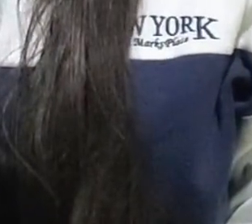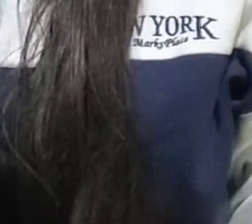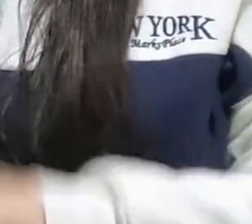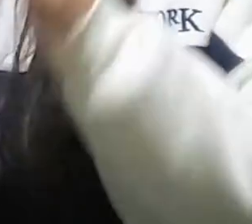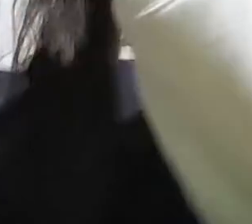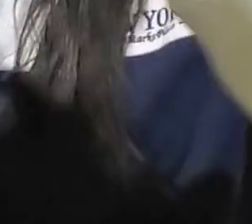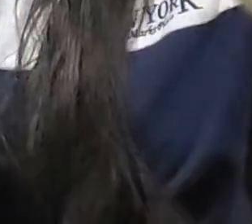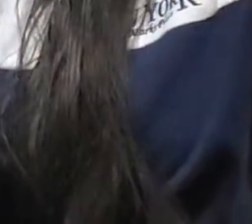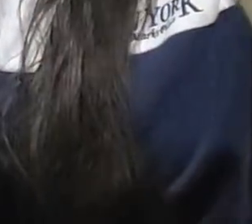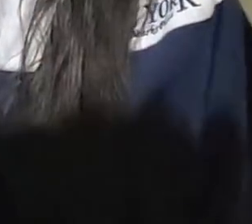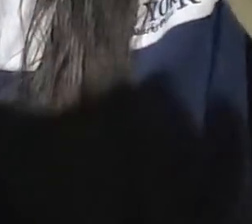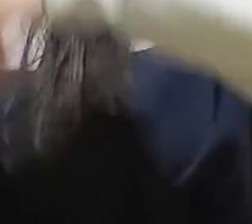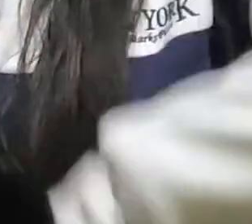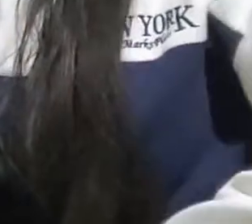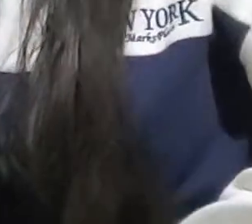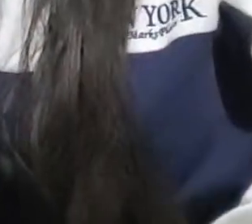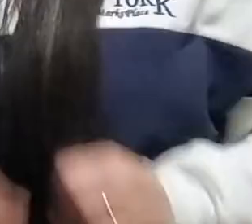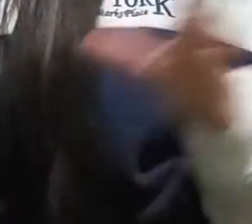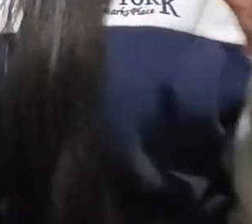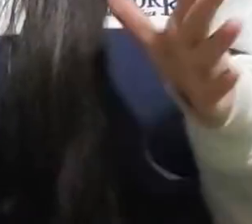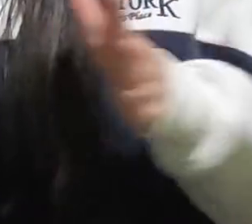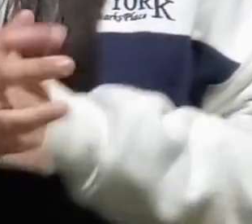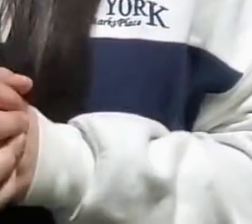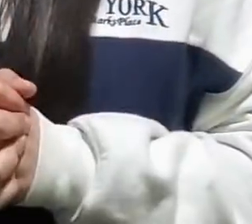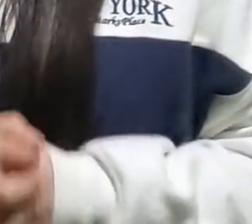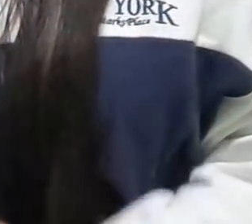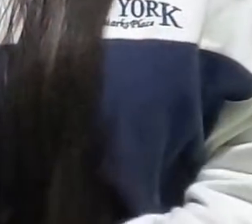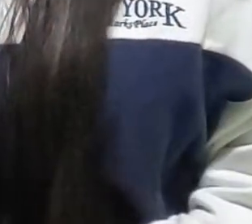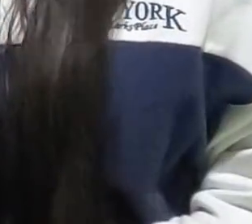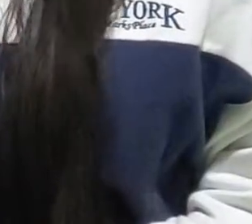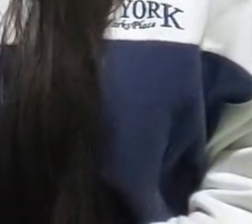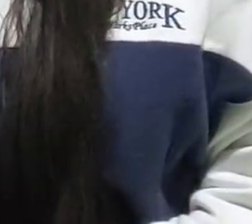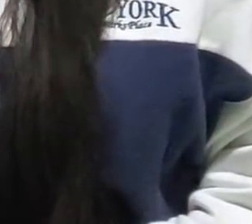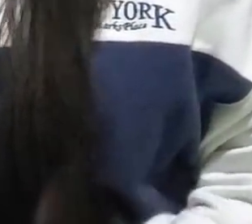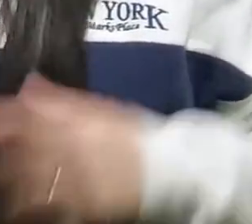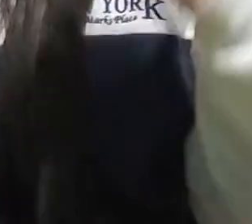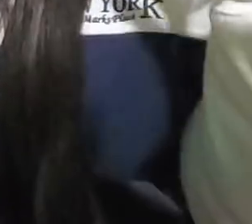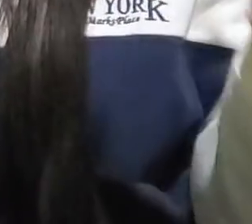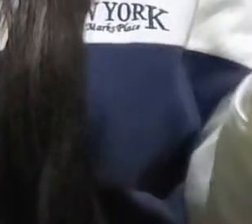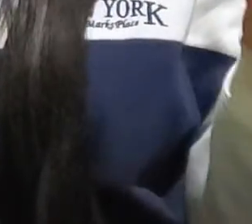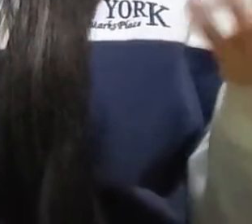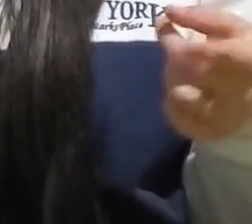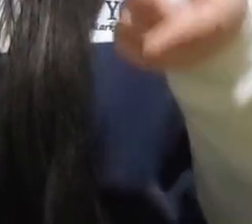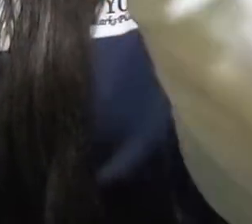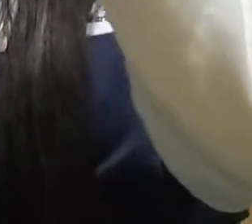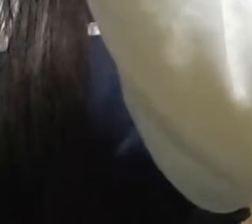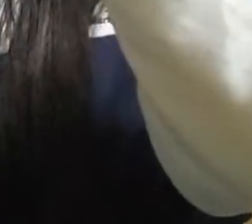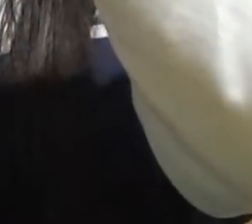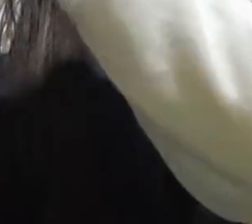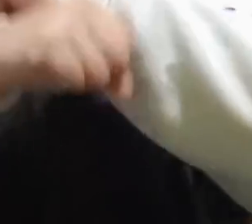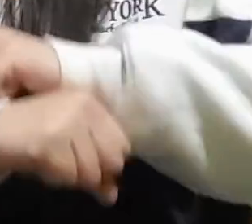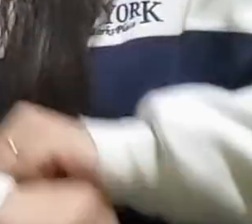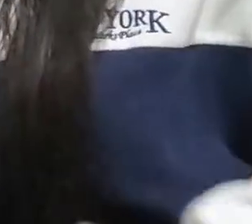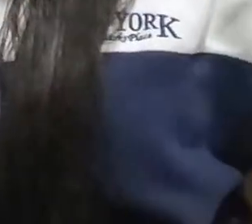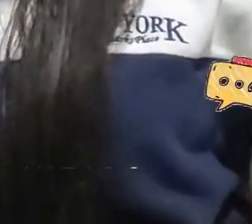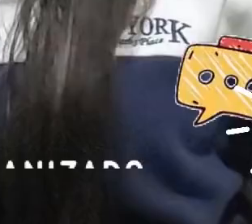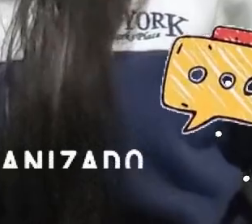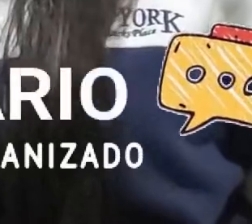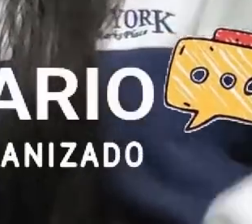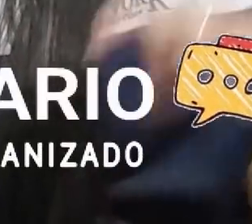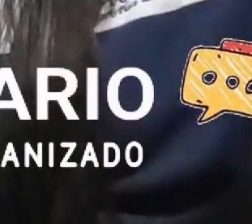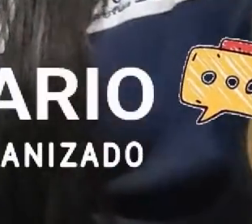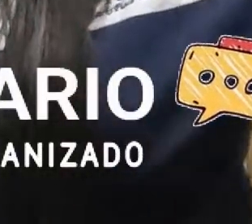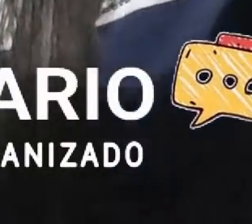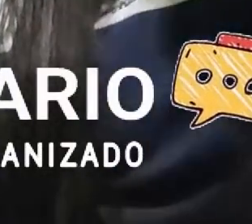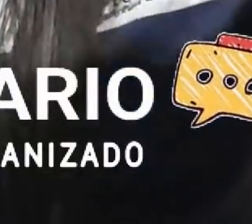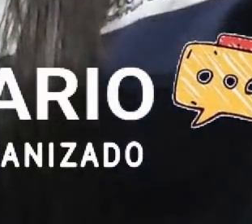por acompañarnos en un video más. Saben que nada de esto podría ser sin su ayuda, sin su apoyo, y por eso día a día nos encanta poderlos